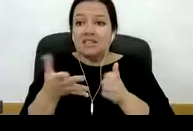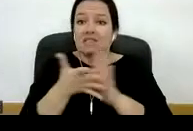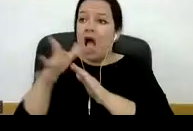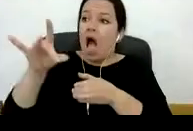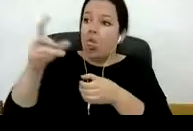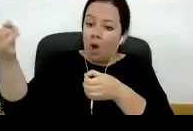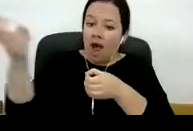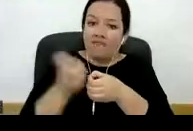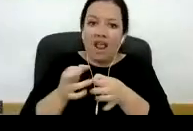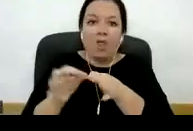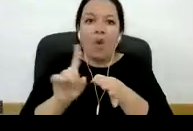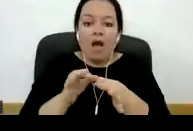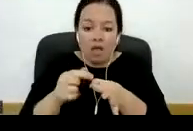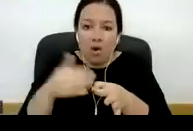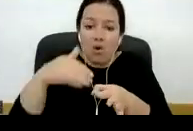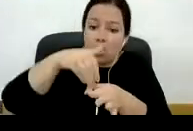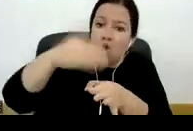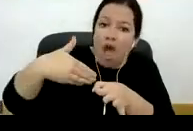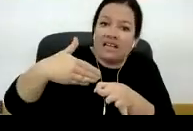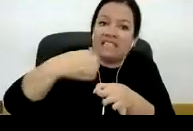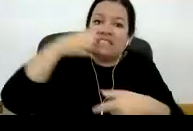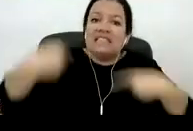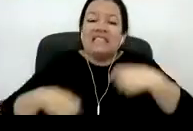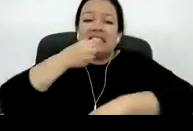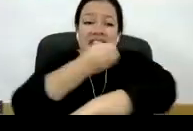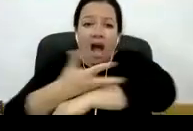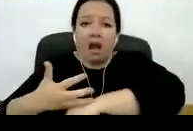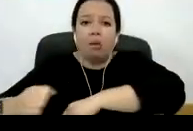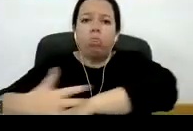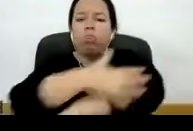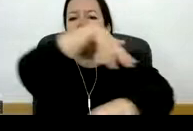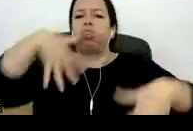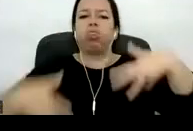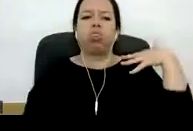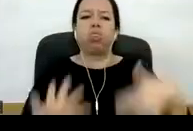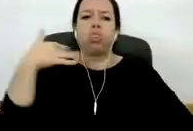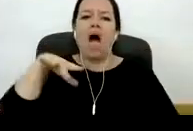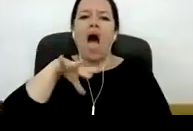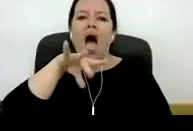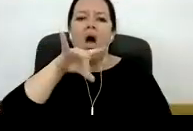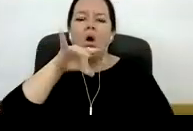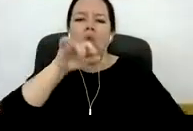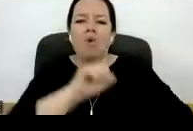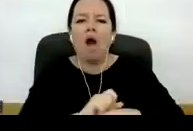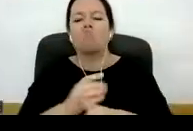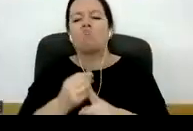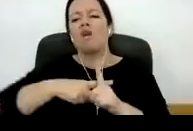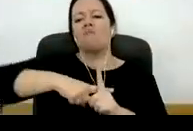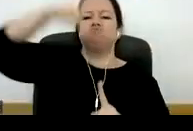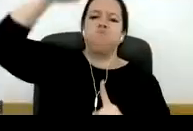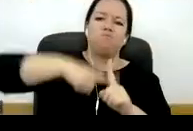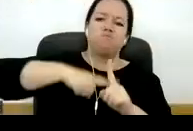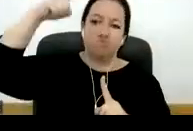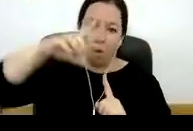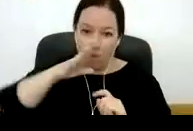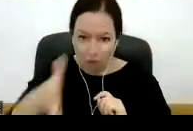la célula, se queda en la sangre, por eso tenemos, ante la carencia de insulina, tenemos niveles de glucosa tan elevados y sin